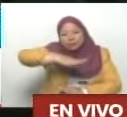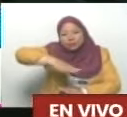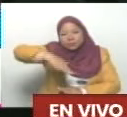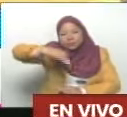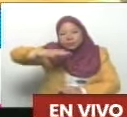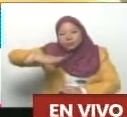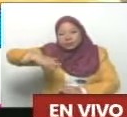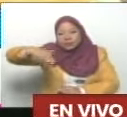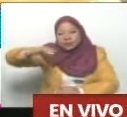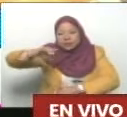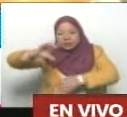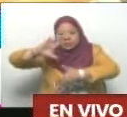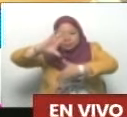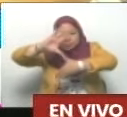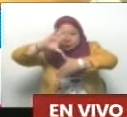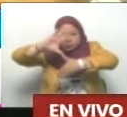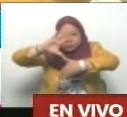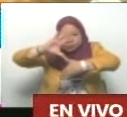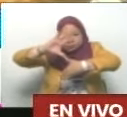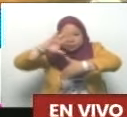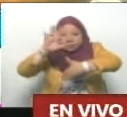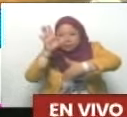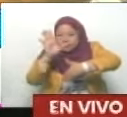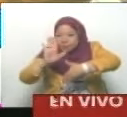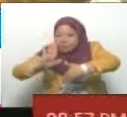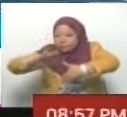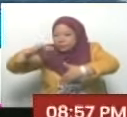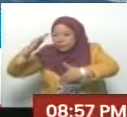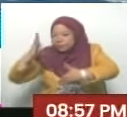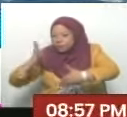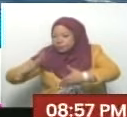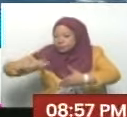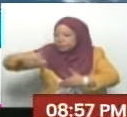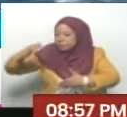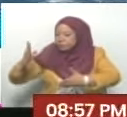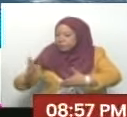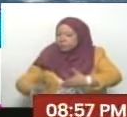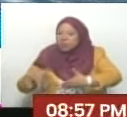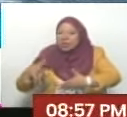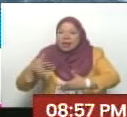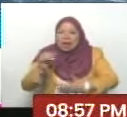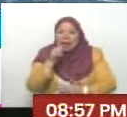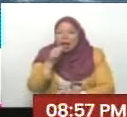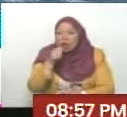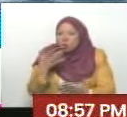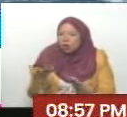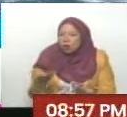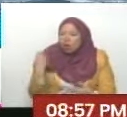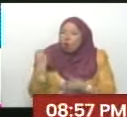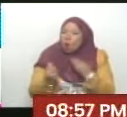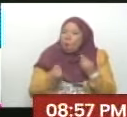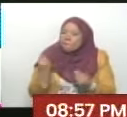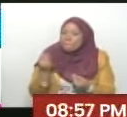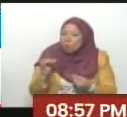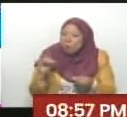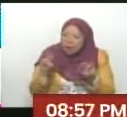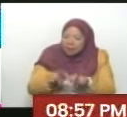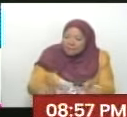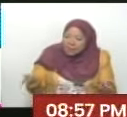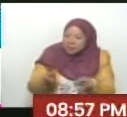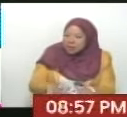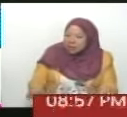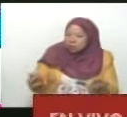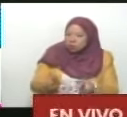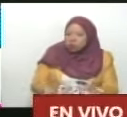un acuerdo importante en donde la BAE va a realizar servicios técnicos especializados en materia aeroespacial e imágenes de